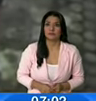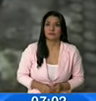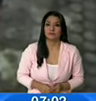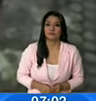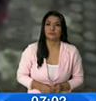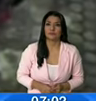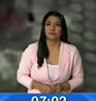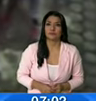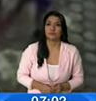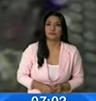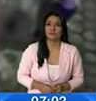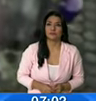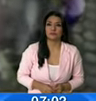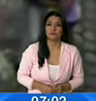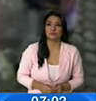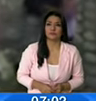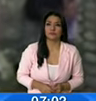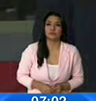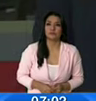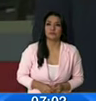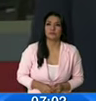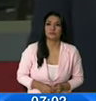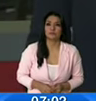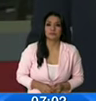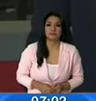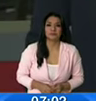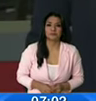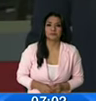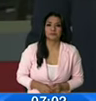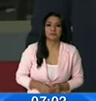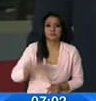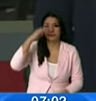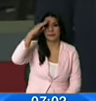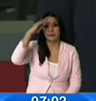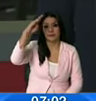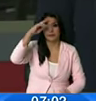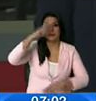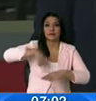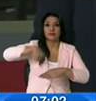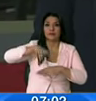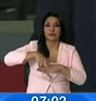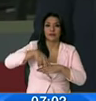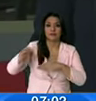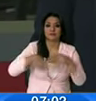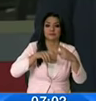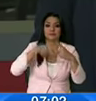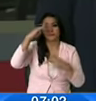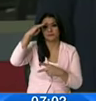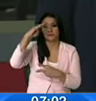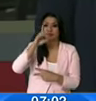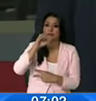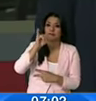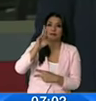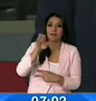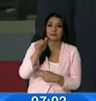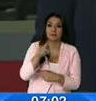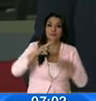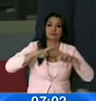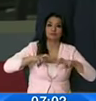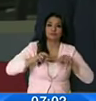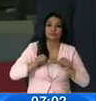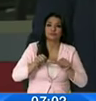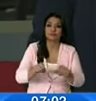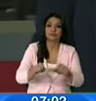Informó Carolina Sante. Y la Policía Nacional, a través de la DINASED, informó que continúa en pie la investigación